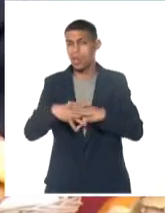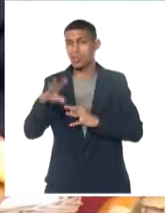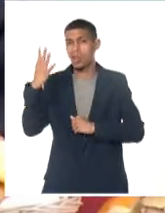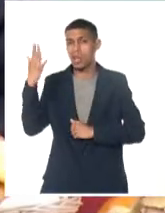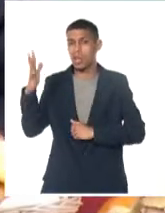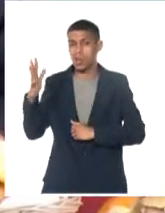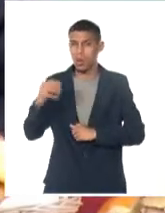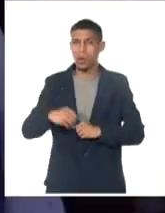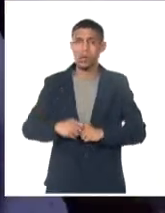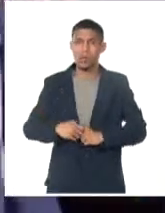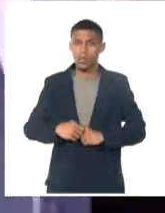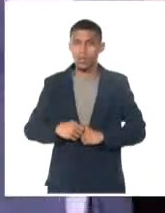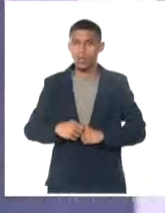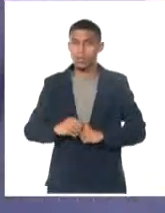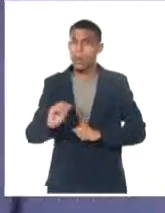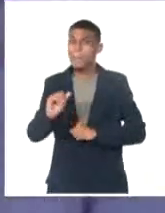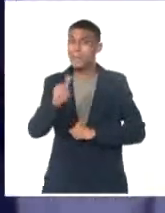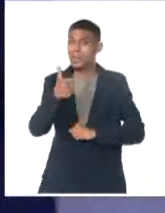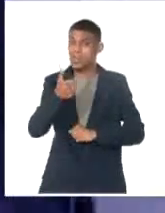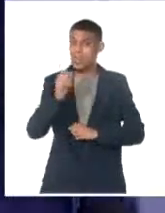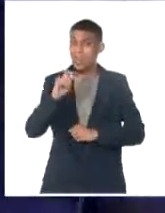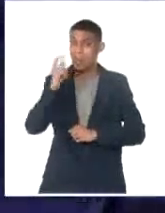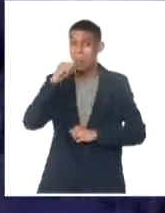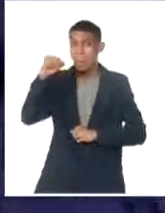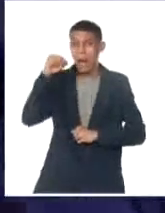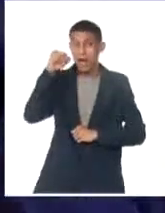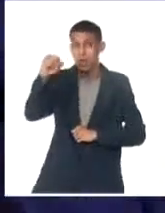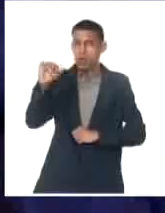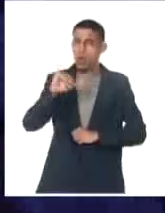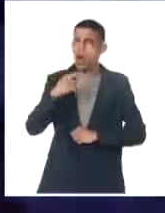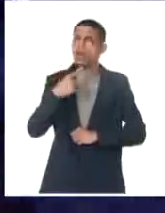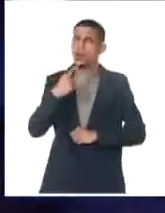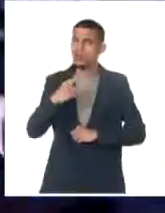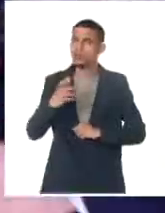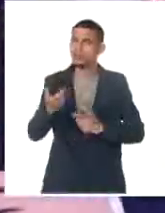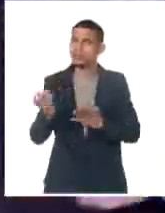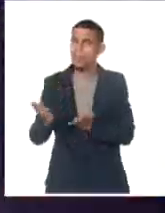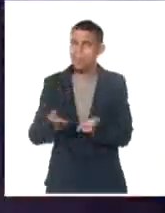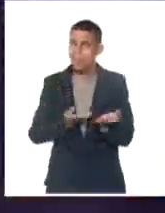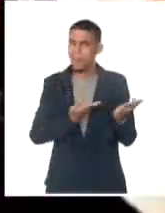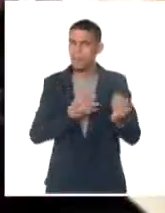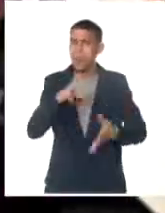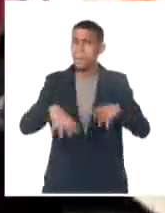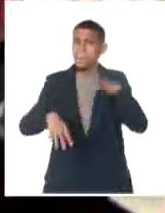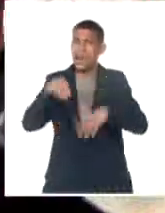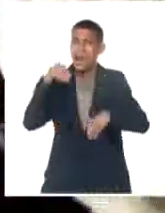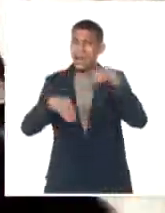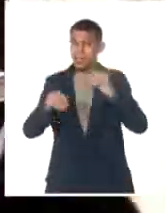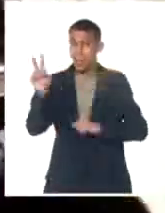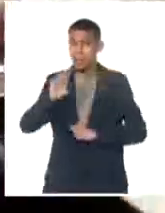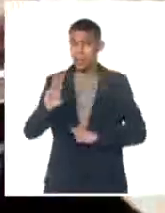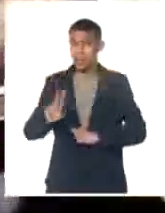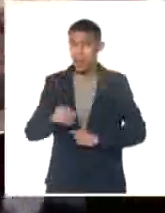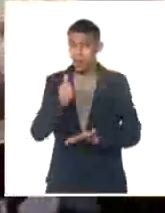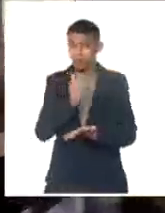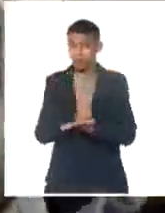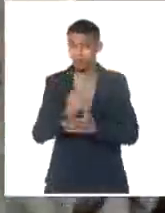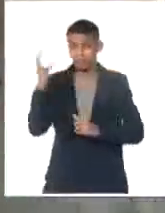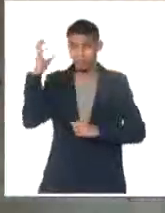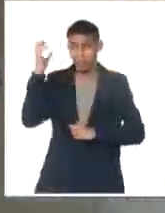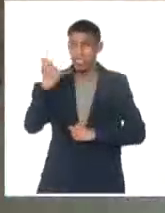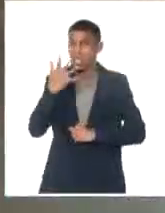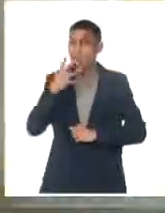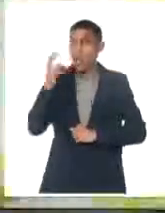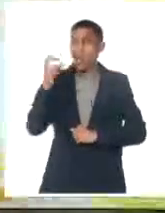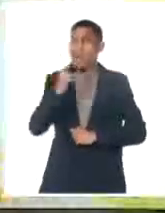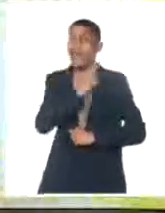Gil. El presidente Nicolás Maduro anunció la víspera que también recibirá en el Palacio de Miraflores, la sede del gobierno, al jefe de la